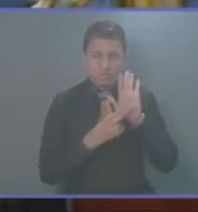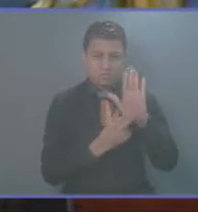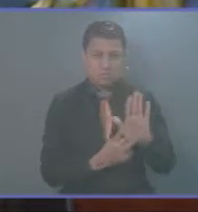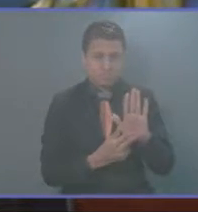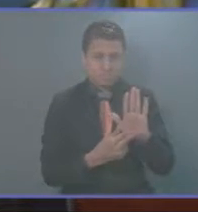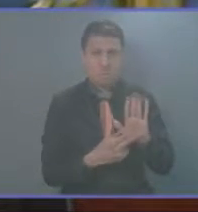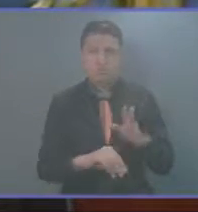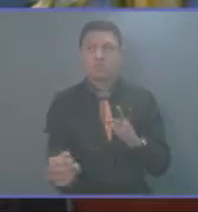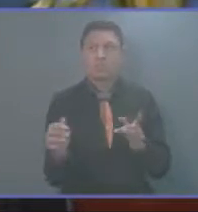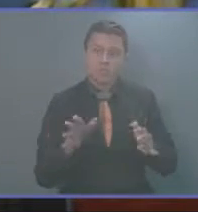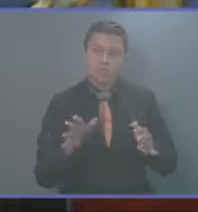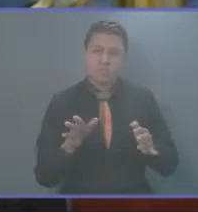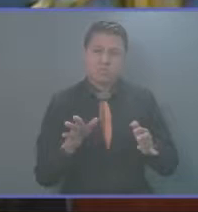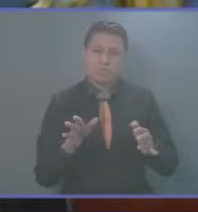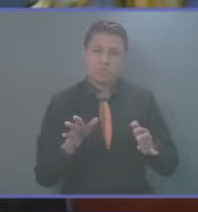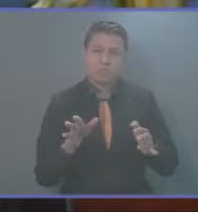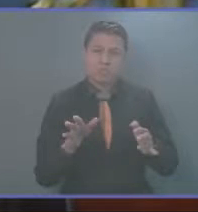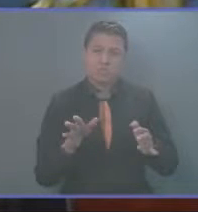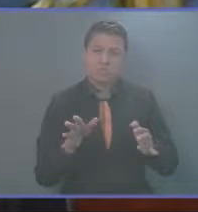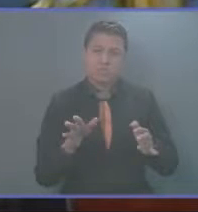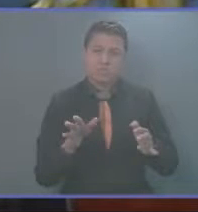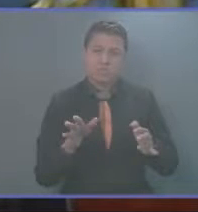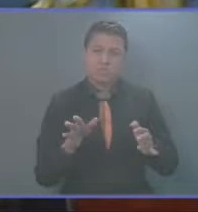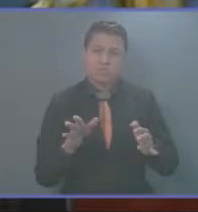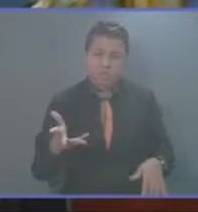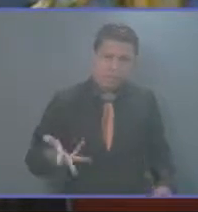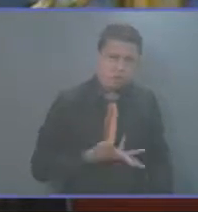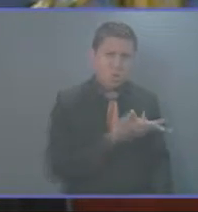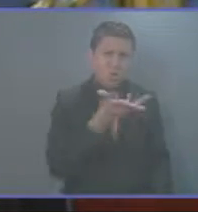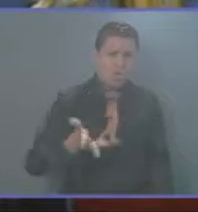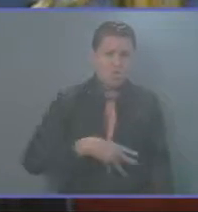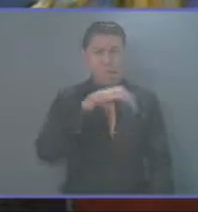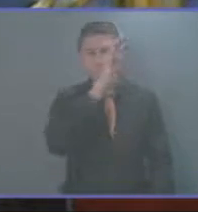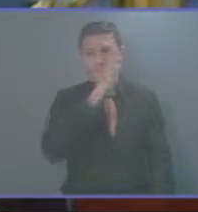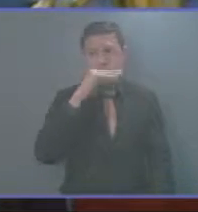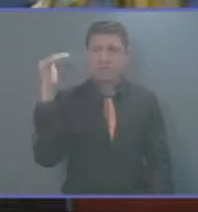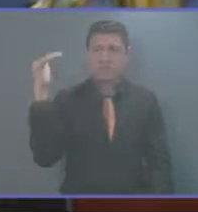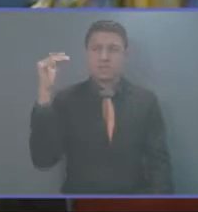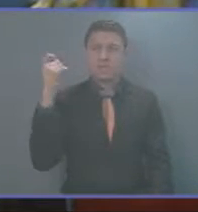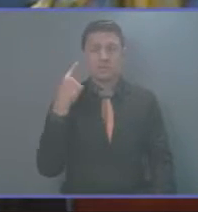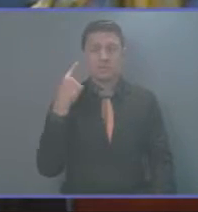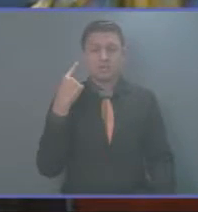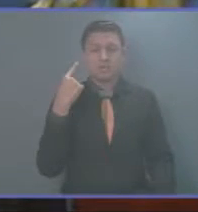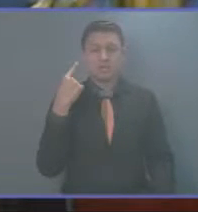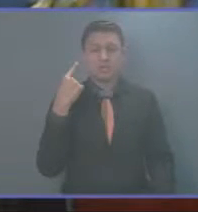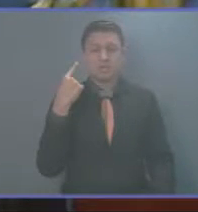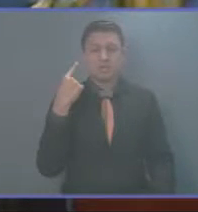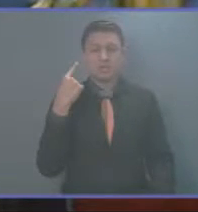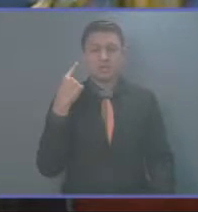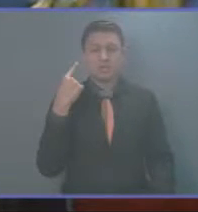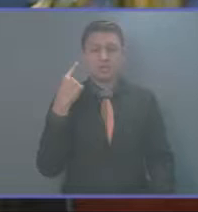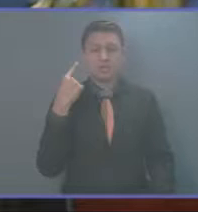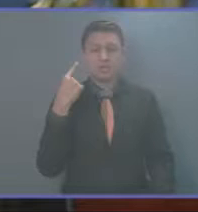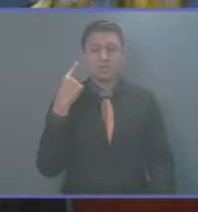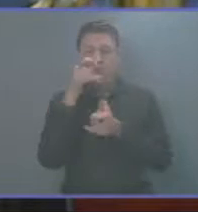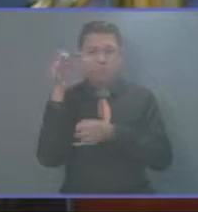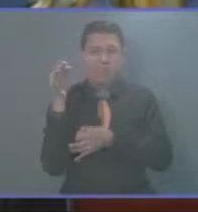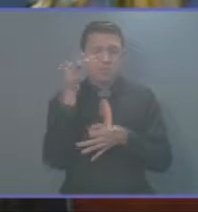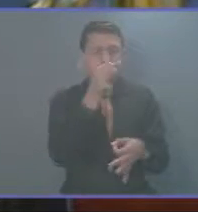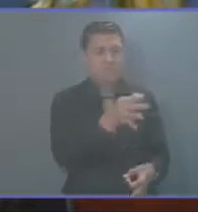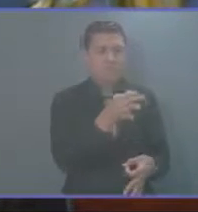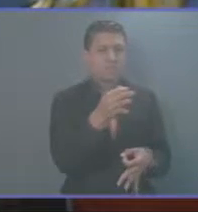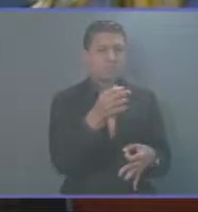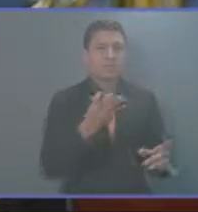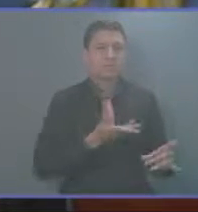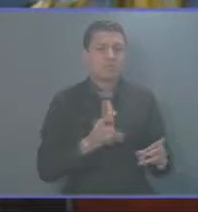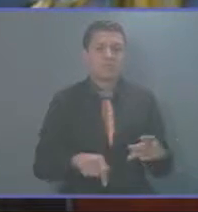de, los escultores y escultoras de todo el país, presentar la pieza mediante la cual la